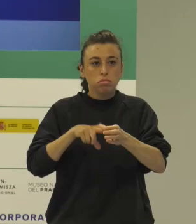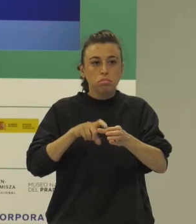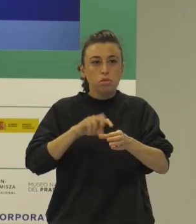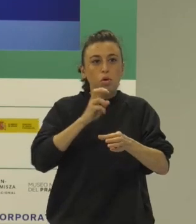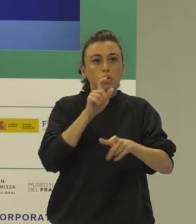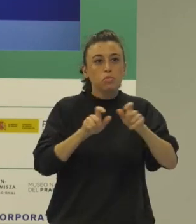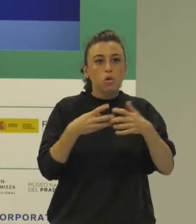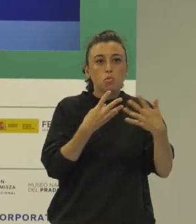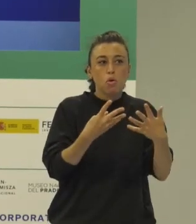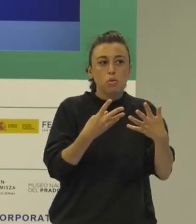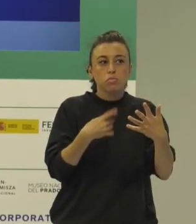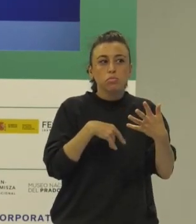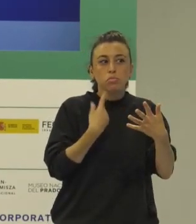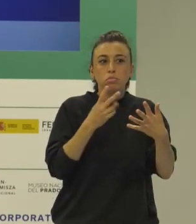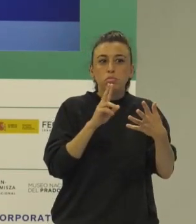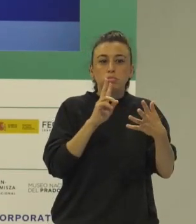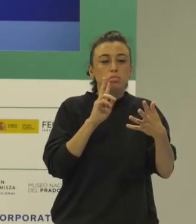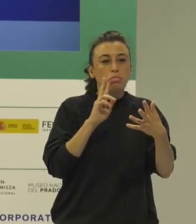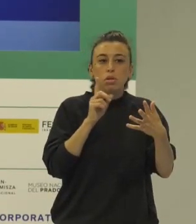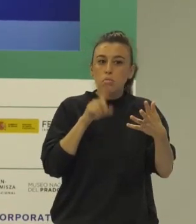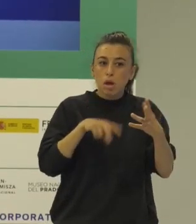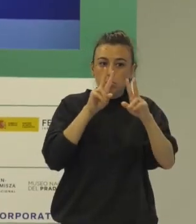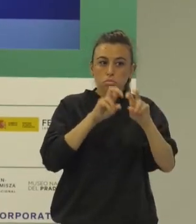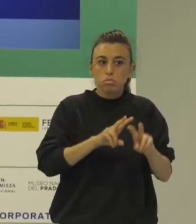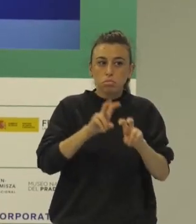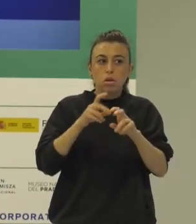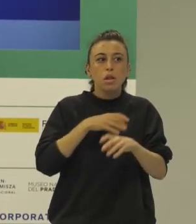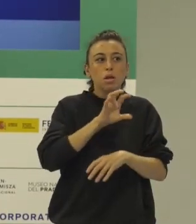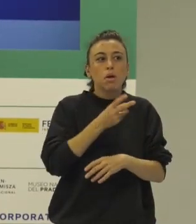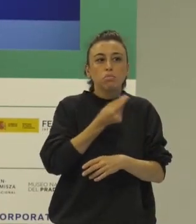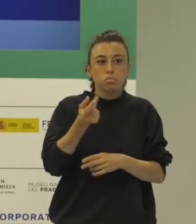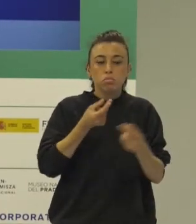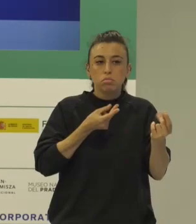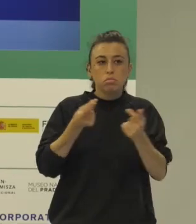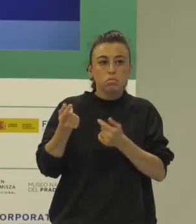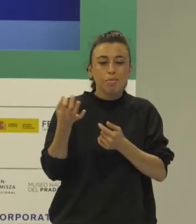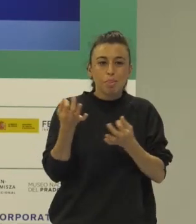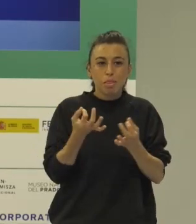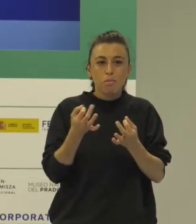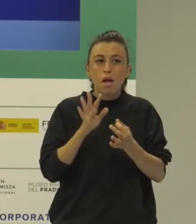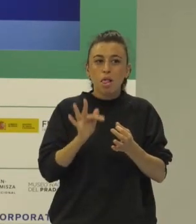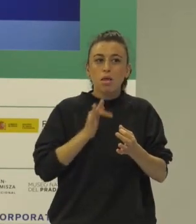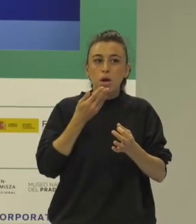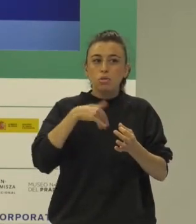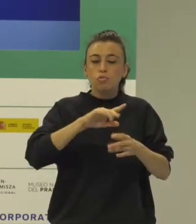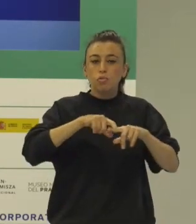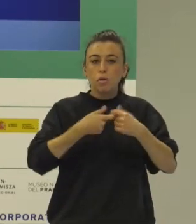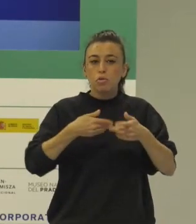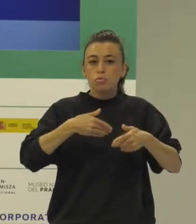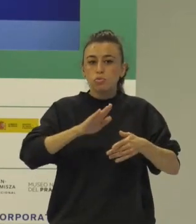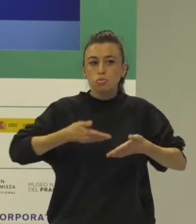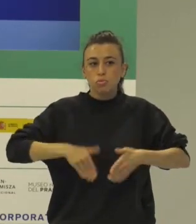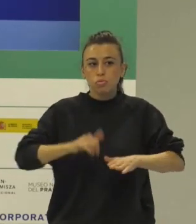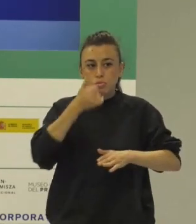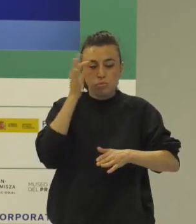siendo investigados y que han tenido que salir del país. Además, toda su familia, sus hijos y otros familiares han